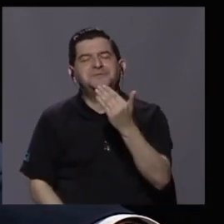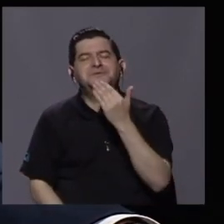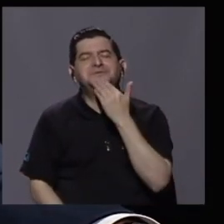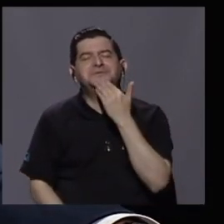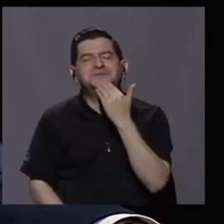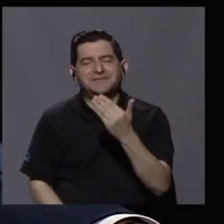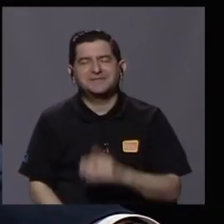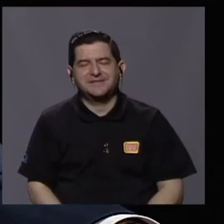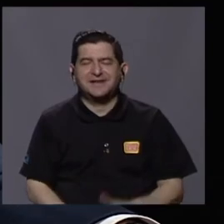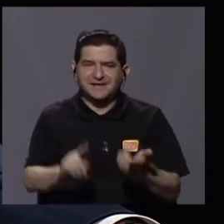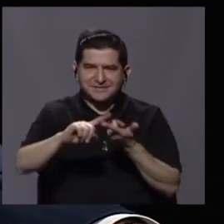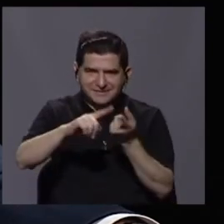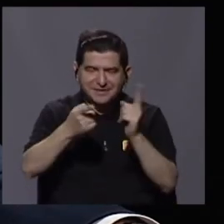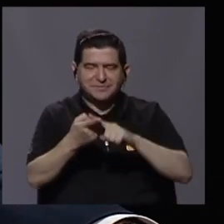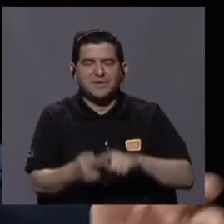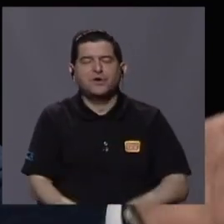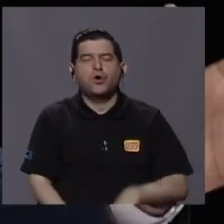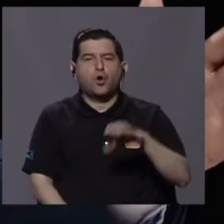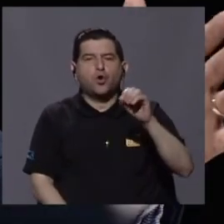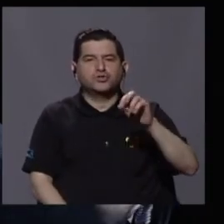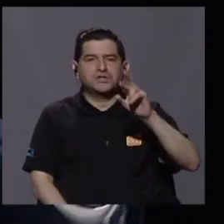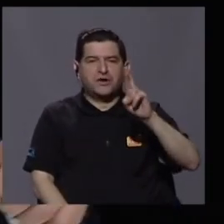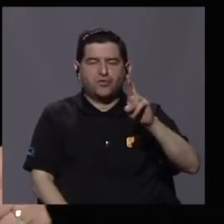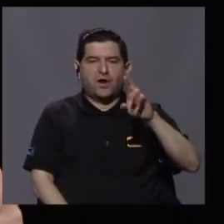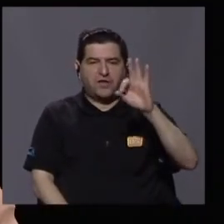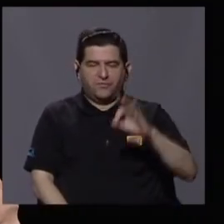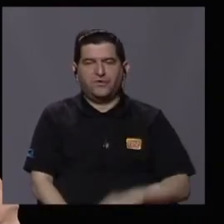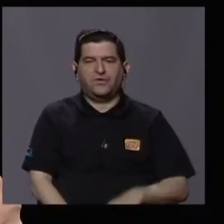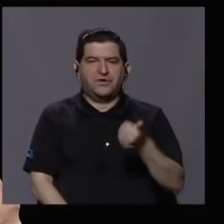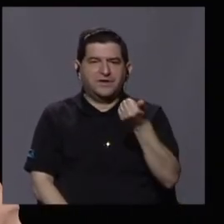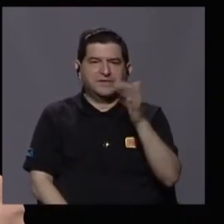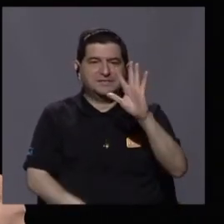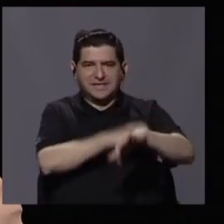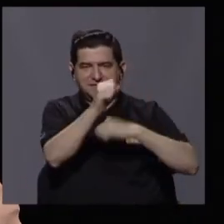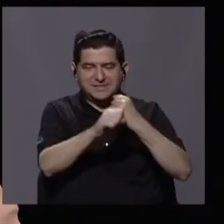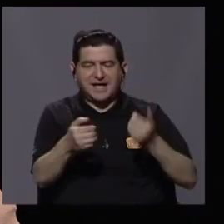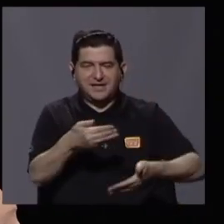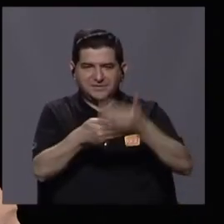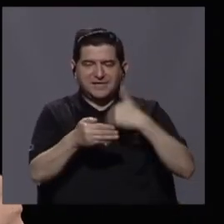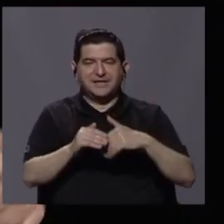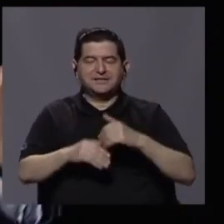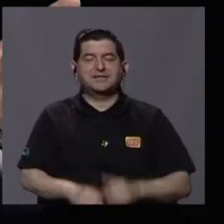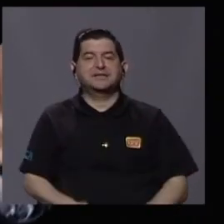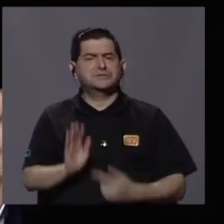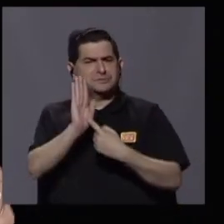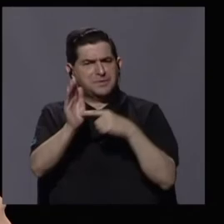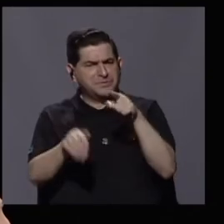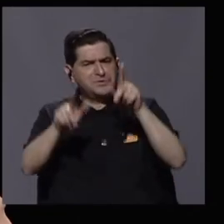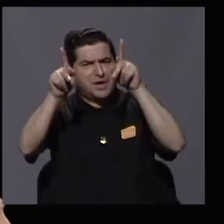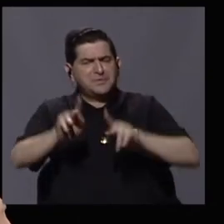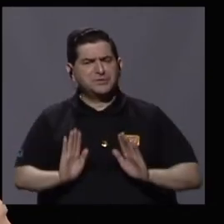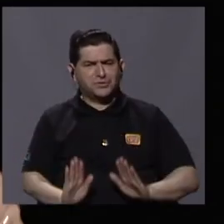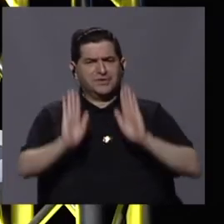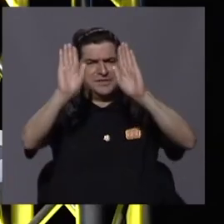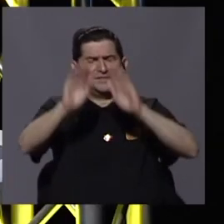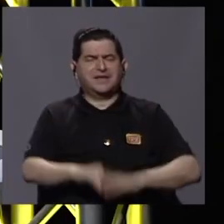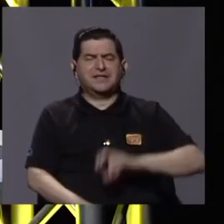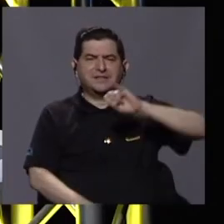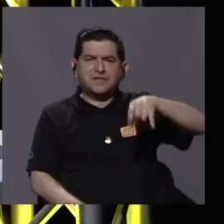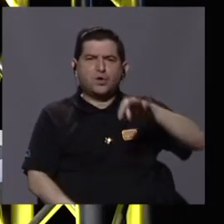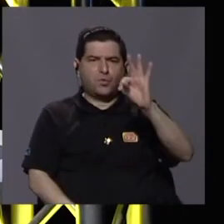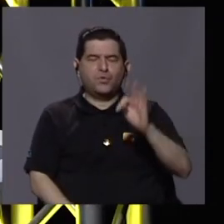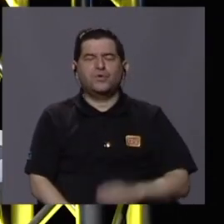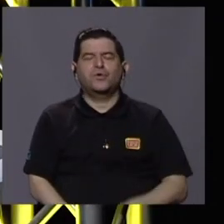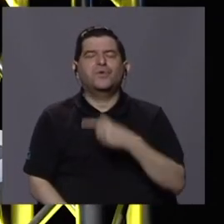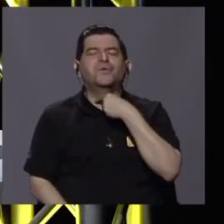supuesto a un gran amigo oscar rojas flores que hace más de 15 años me presento a este ser humano maravilloso que don julio un placer con